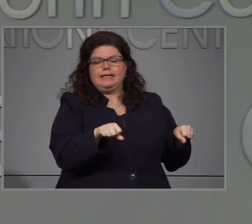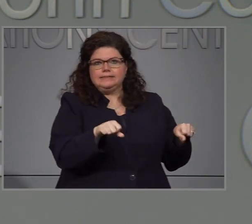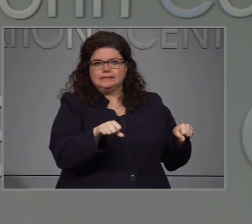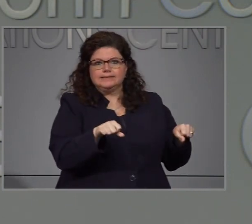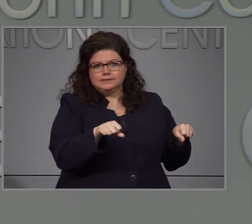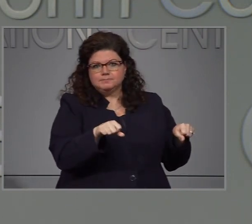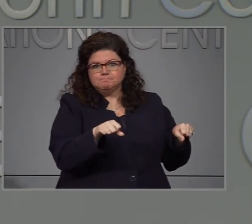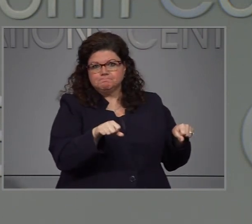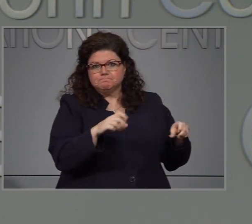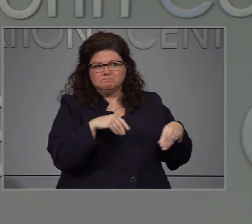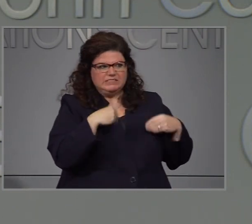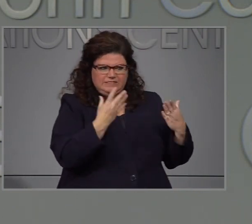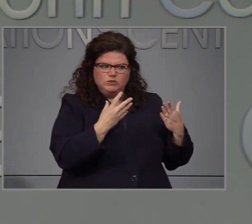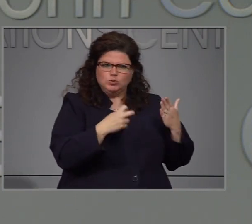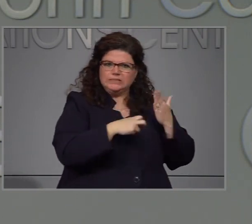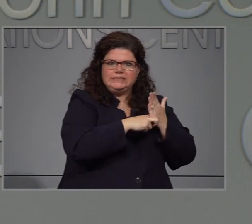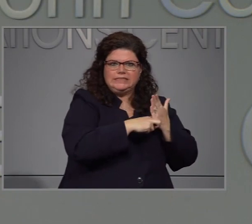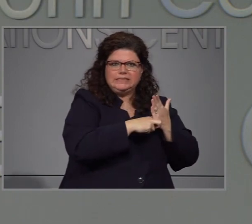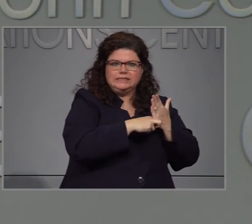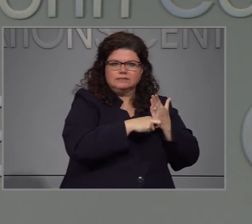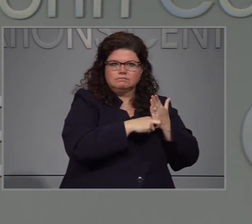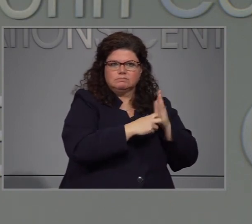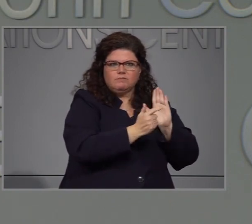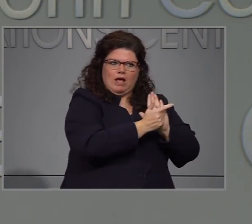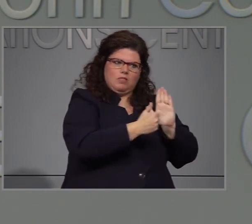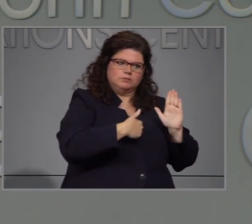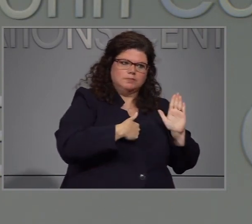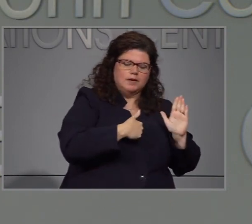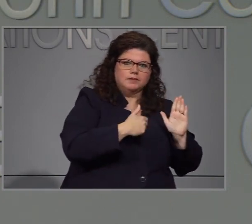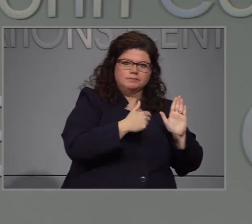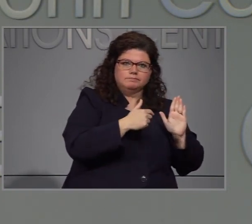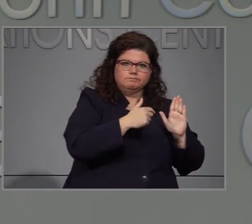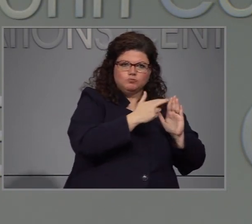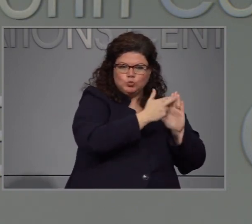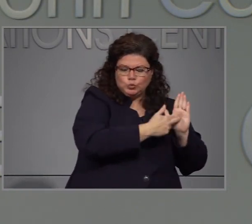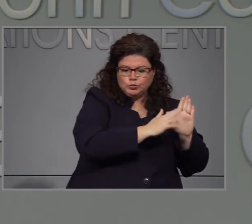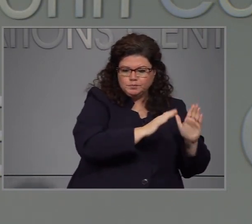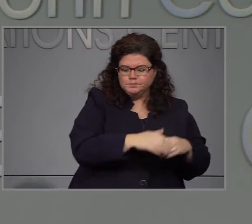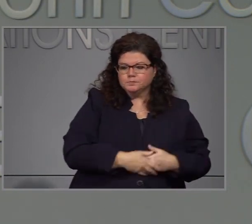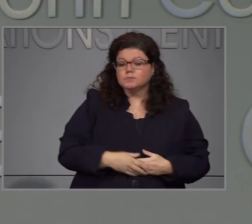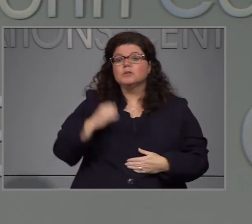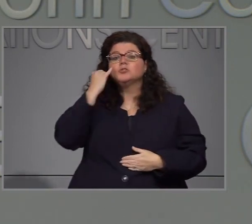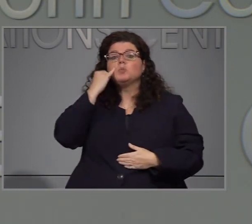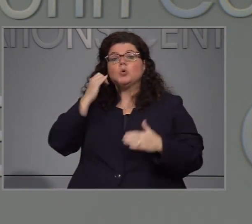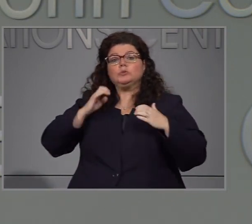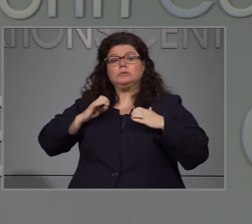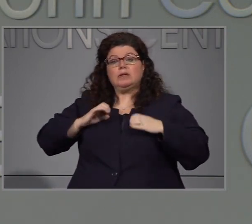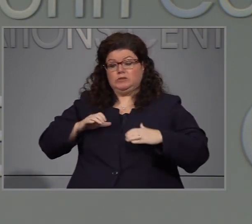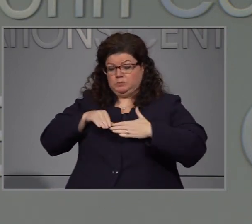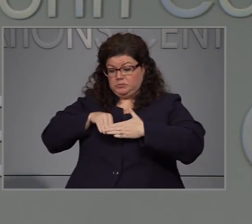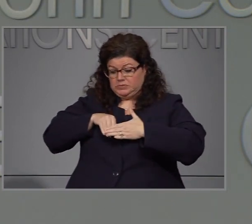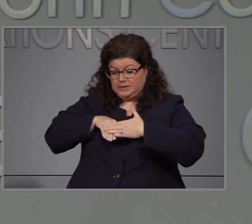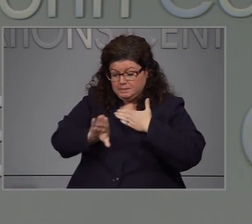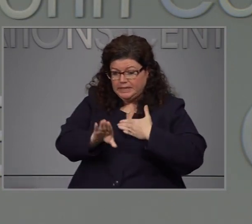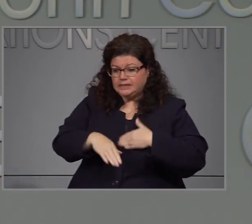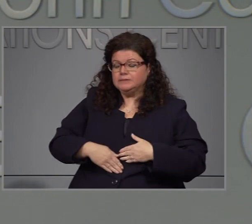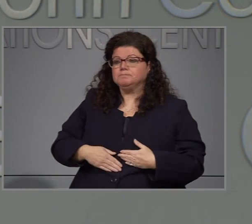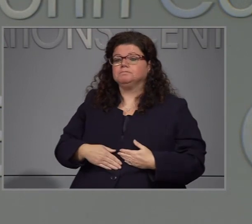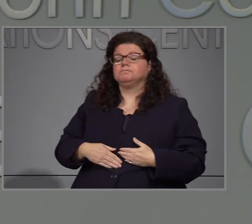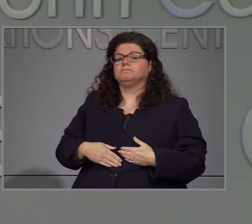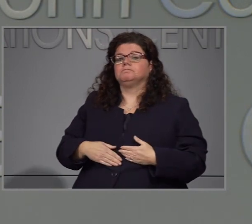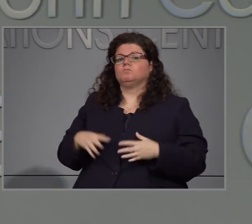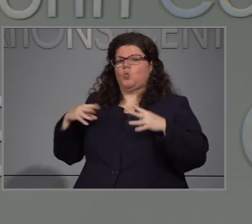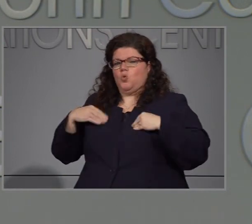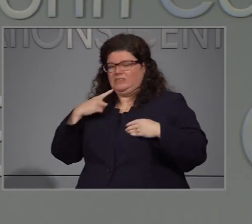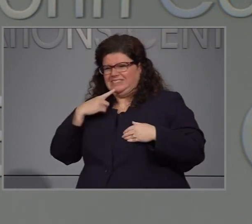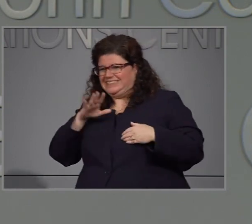tener el negocio se le puede dar una citación por la infracción de esto. Ahora, si viene un cliente y el negocio le